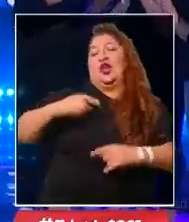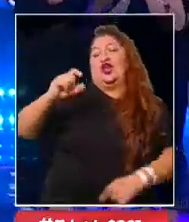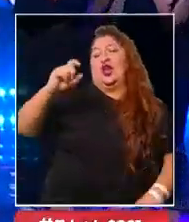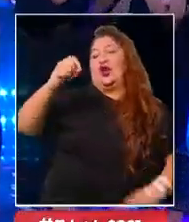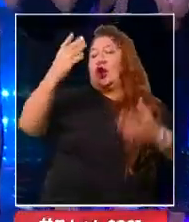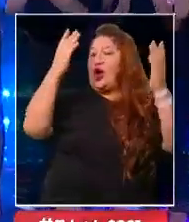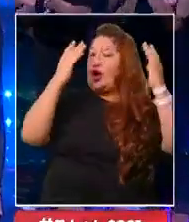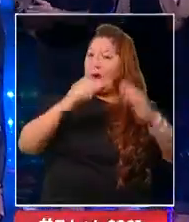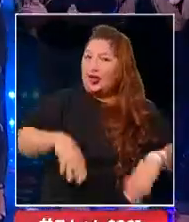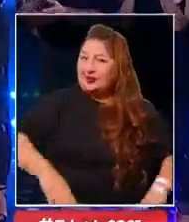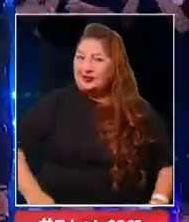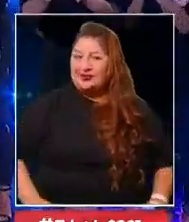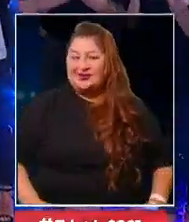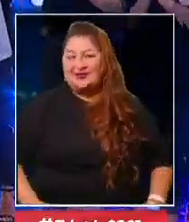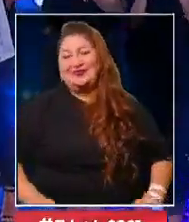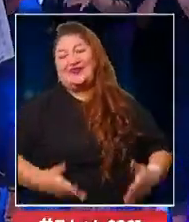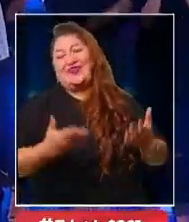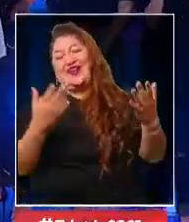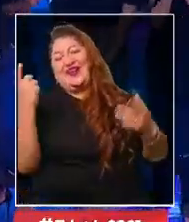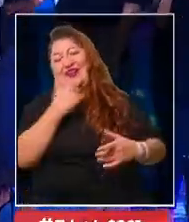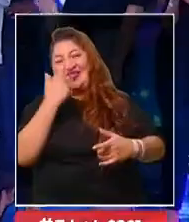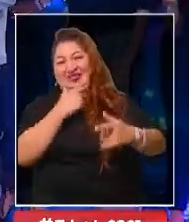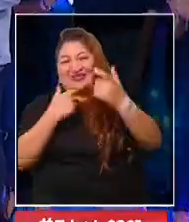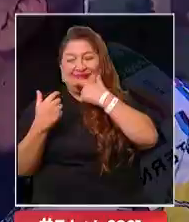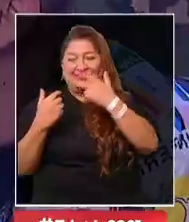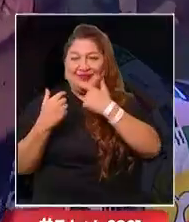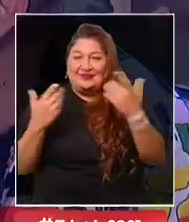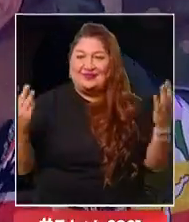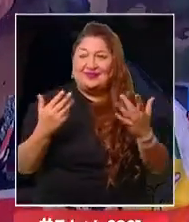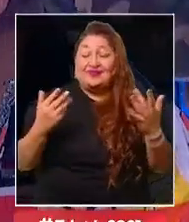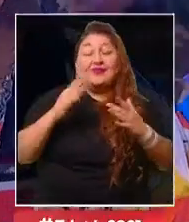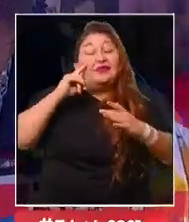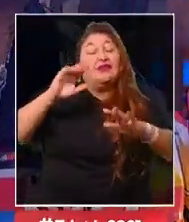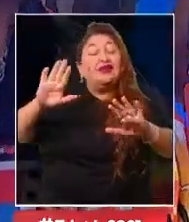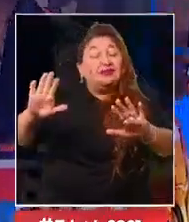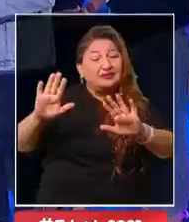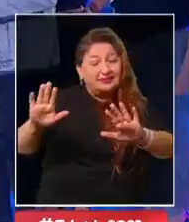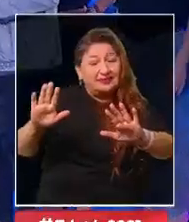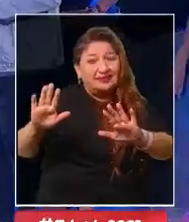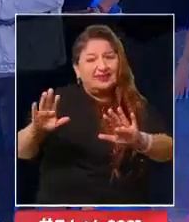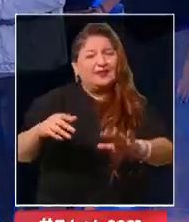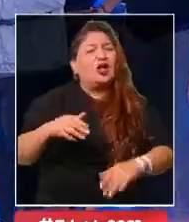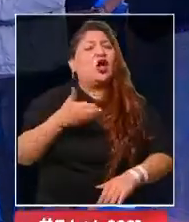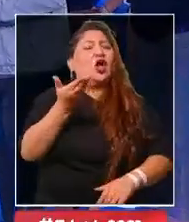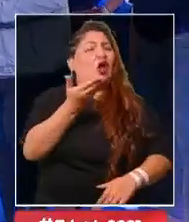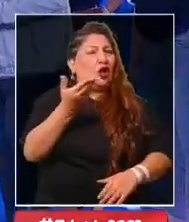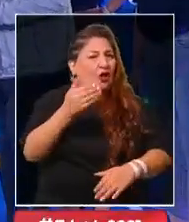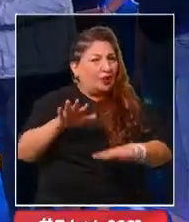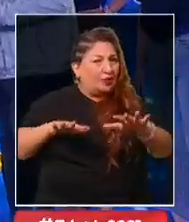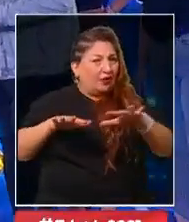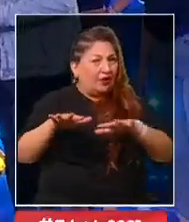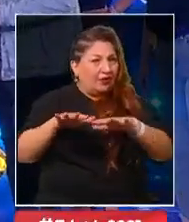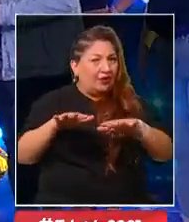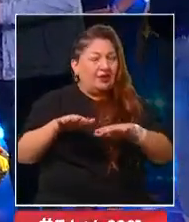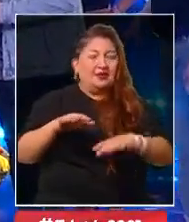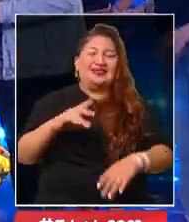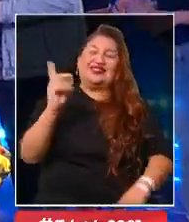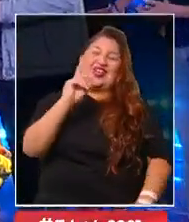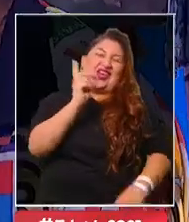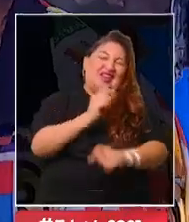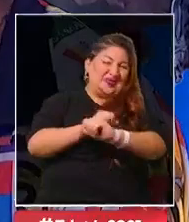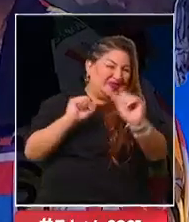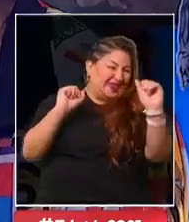¡Oh! Está hurgando en la herida ya. Pero, y tiene, compadre, que estar. Pero, ¿cómo rapea? No le sale.